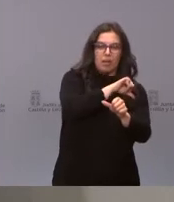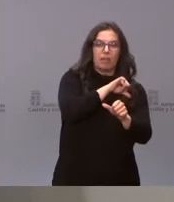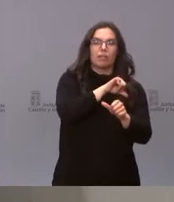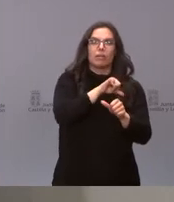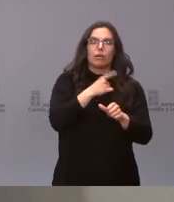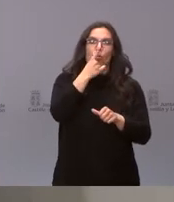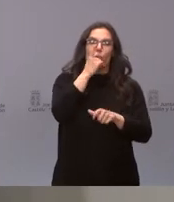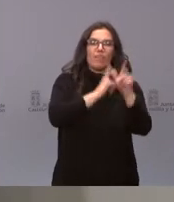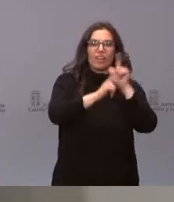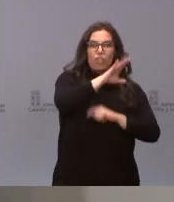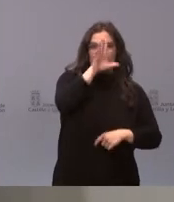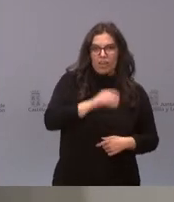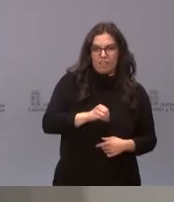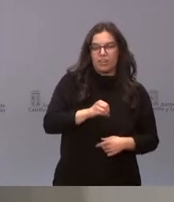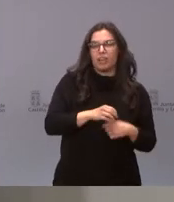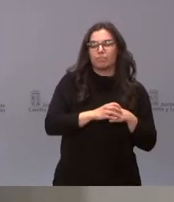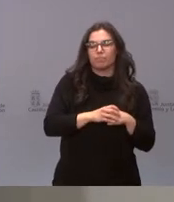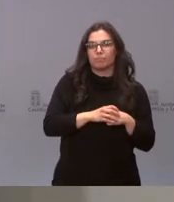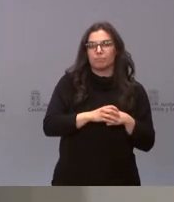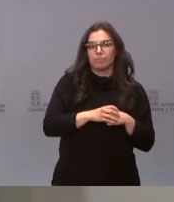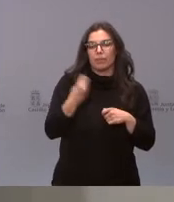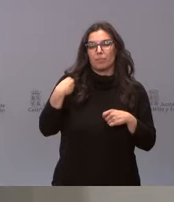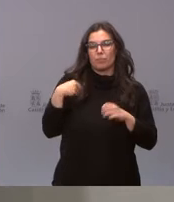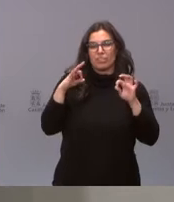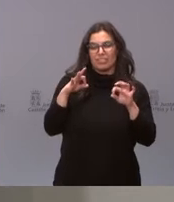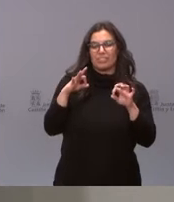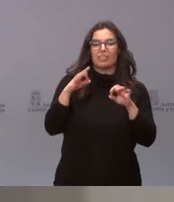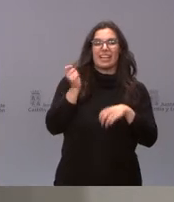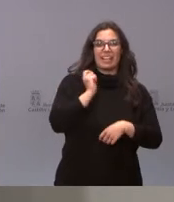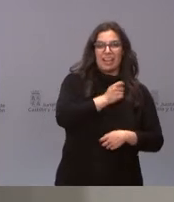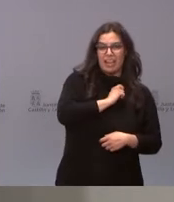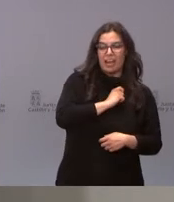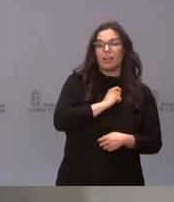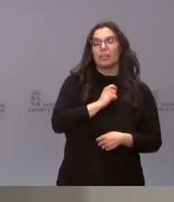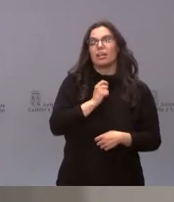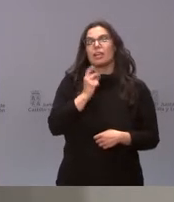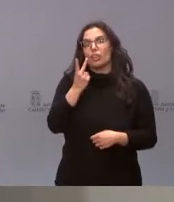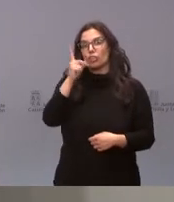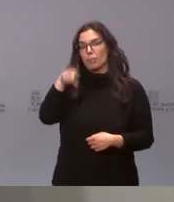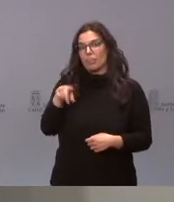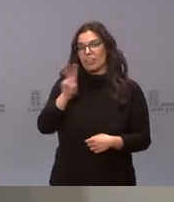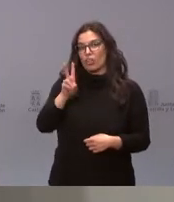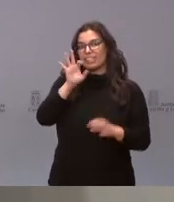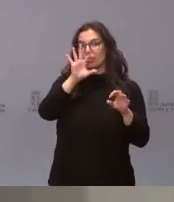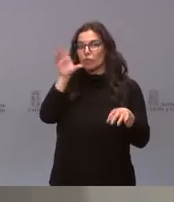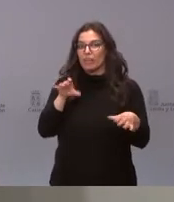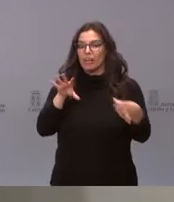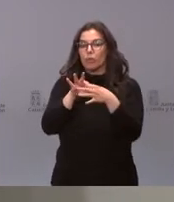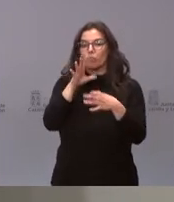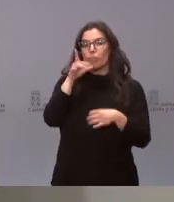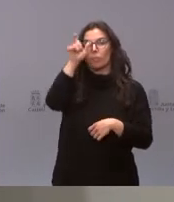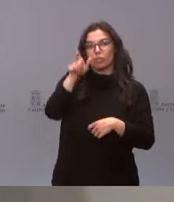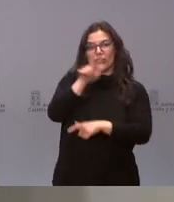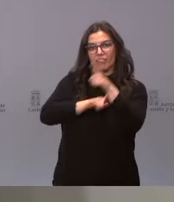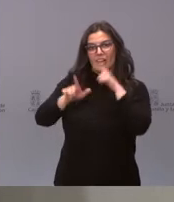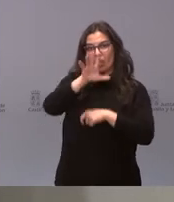de viaje a un país africano la variante nigeriana y dos casos de la sudafricana en baliza asociado a un viaje a un país africano de